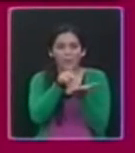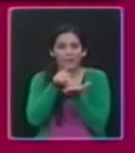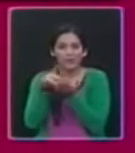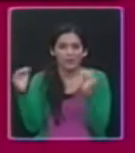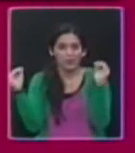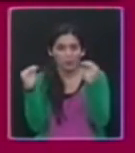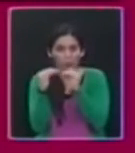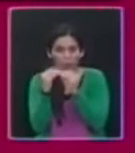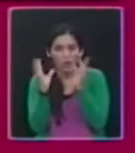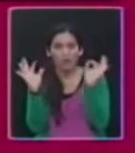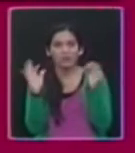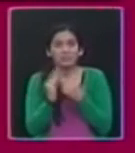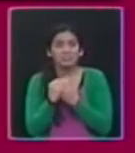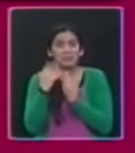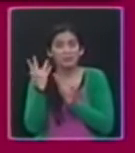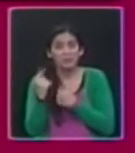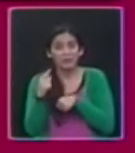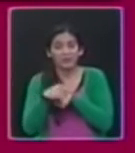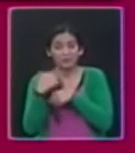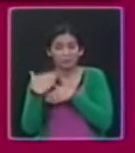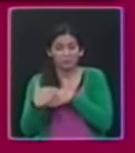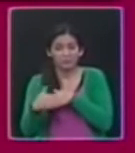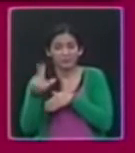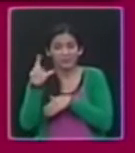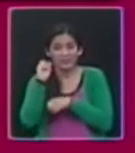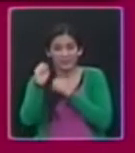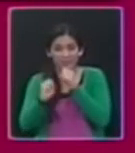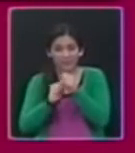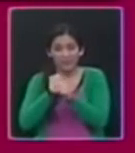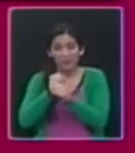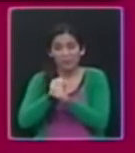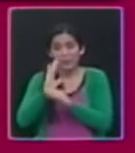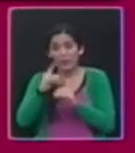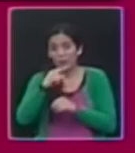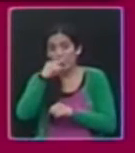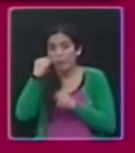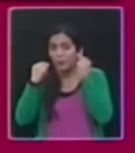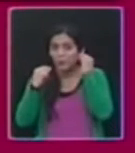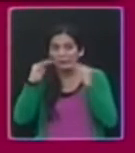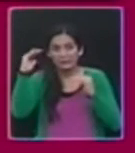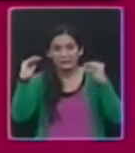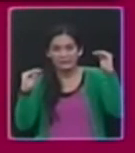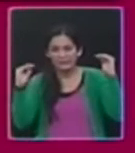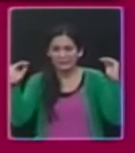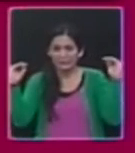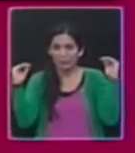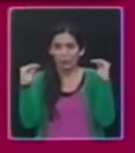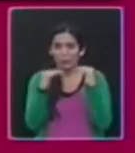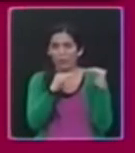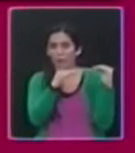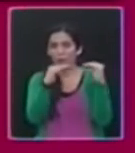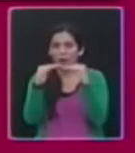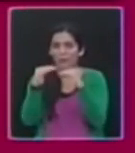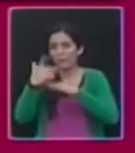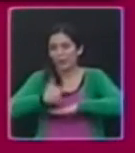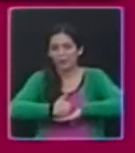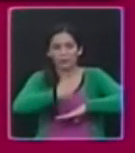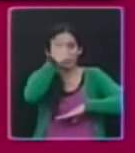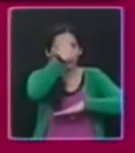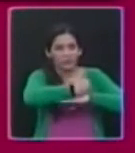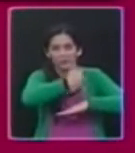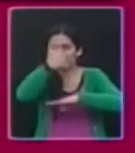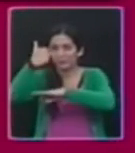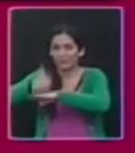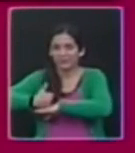trabajo, y más de 30 para poder lograr el equilibrio entre mujeres y hombres en los puestos de toma de decisión, que también ya lo habíamos